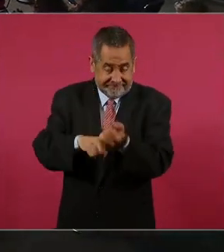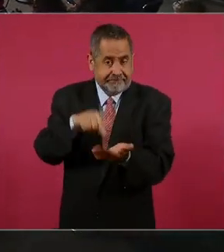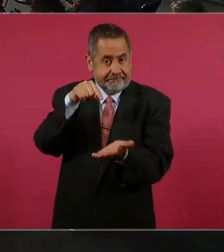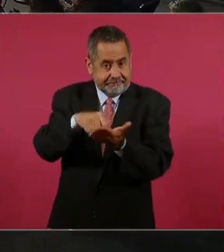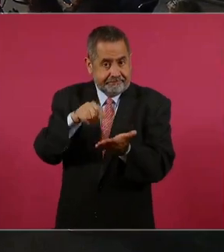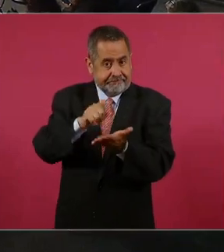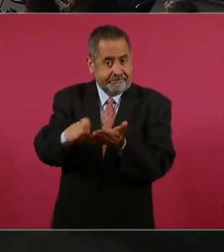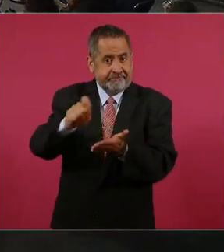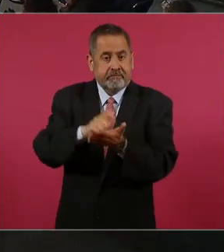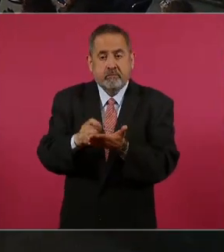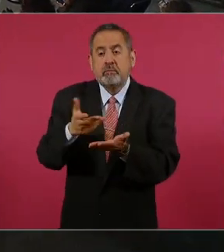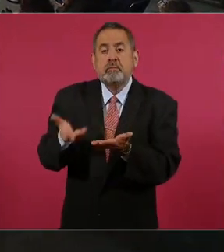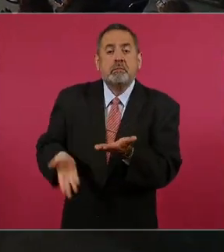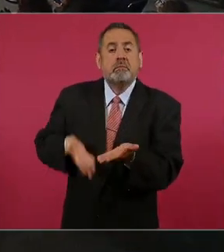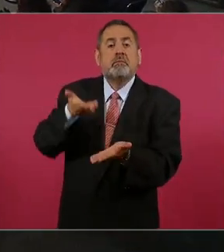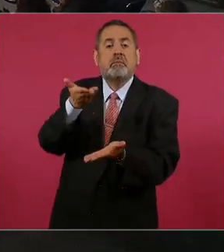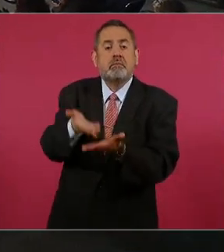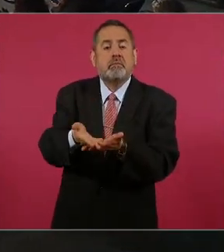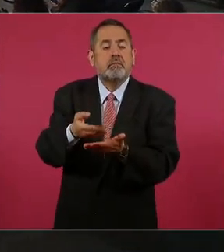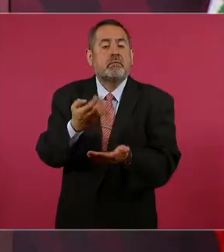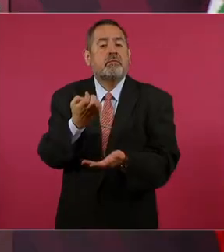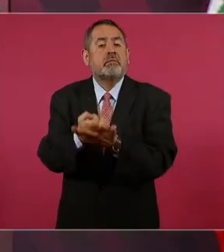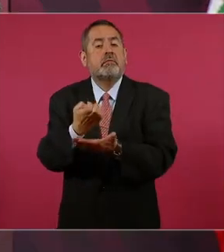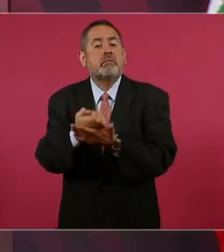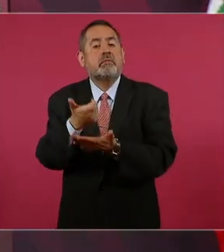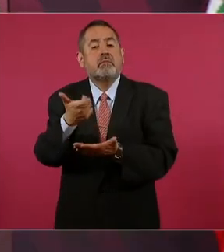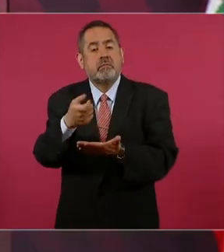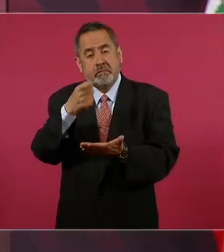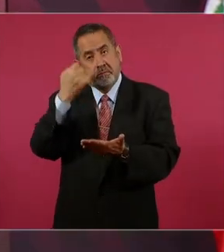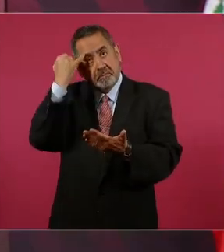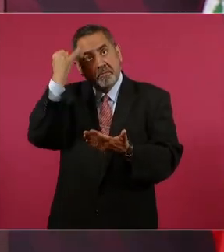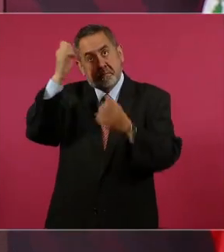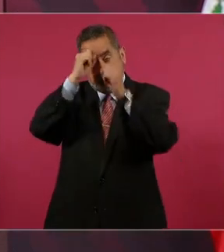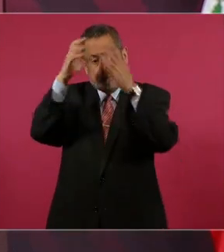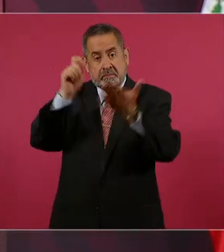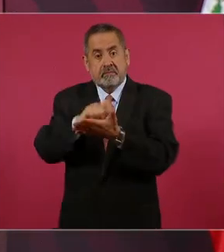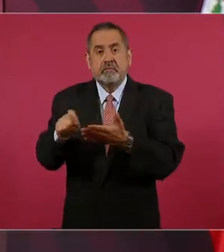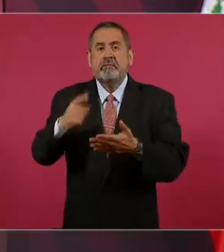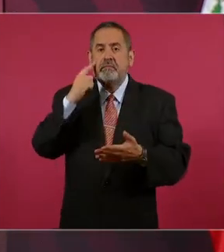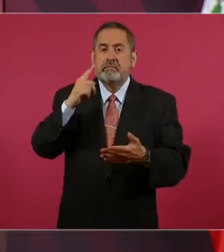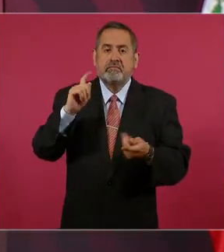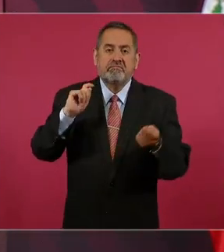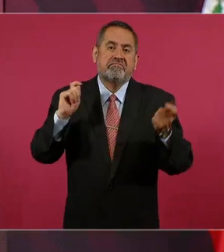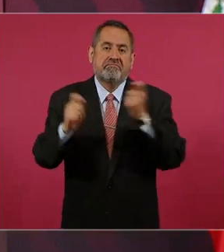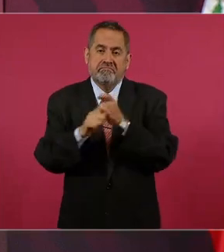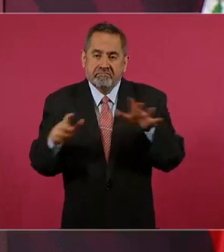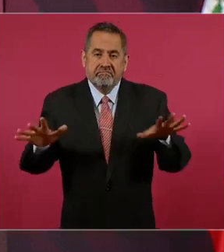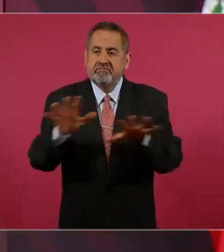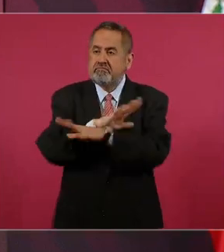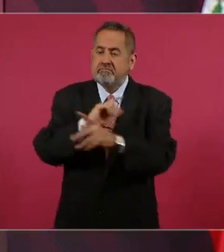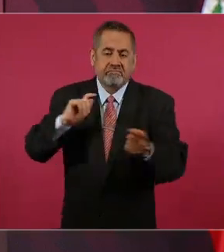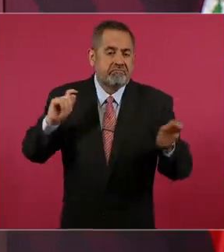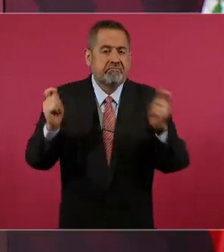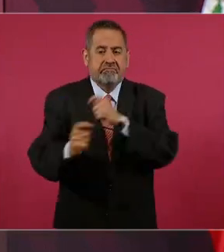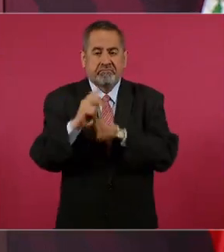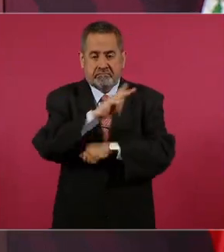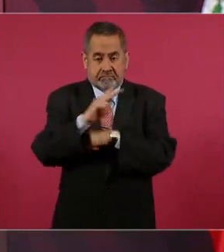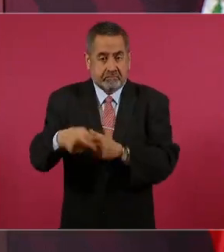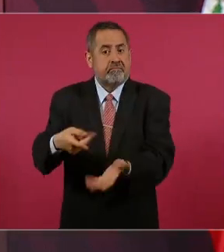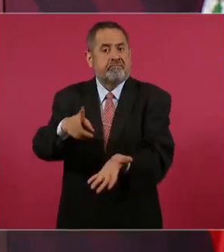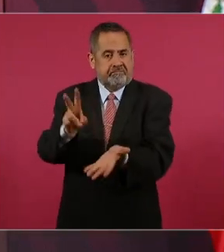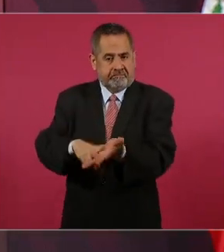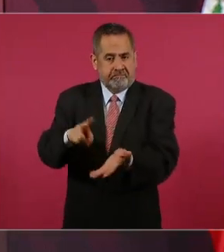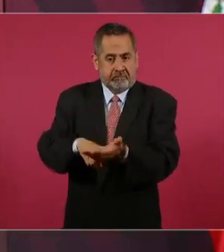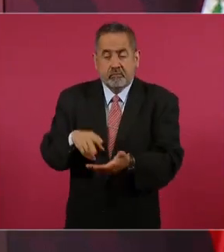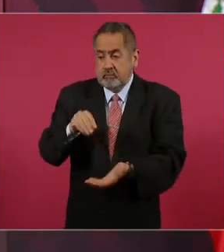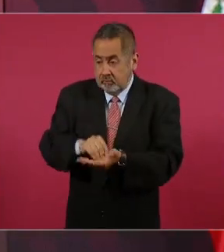la propuesta económica para la transformación de nuestro país. Todavía válida,